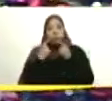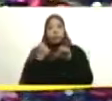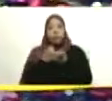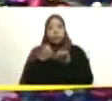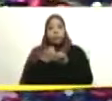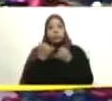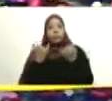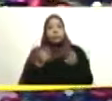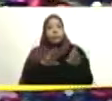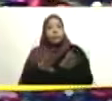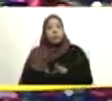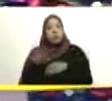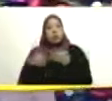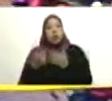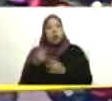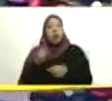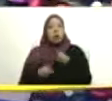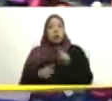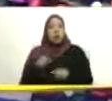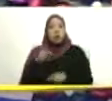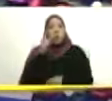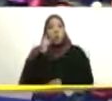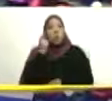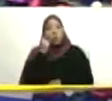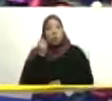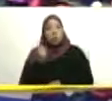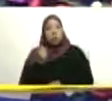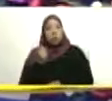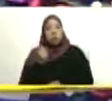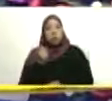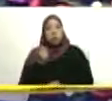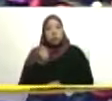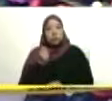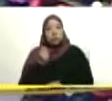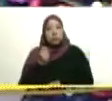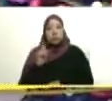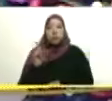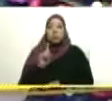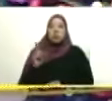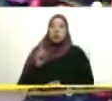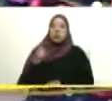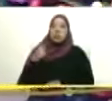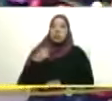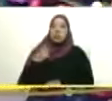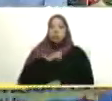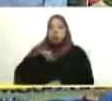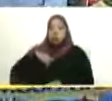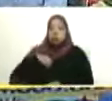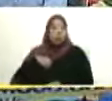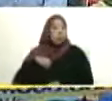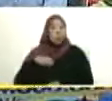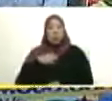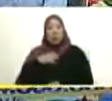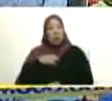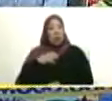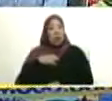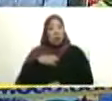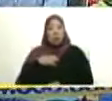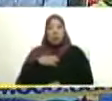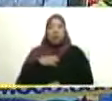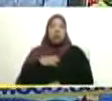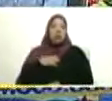El lloriqueo de alguna gente que lloriquea. No, nosotros no estamos para lloriquear. Nosotros lo que estamos es para